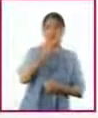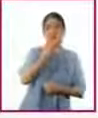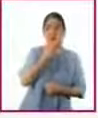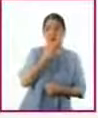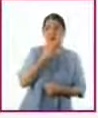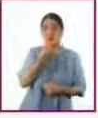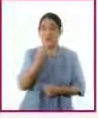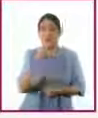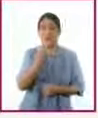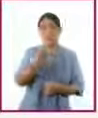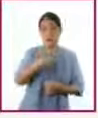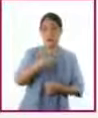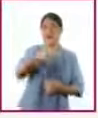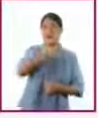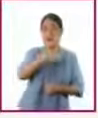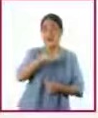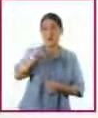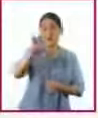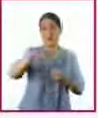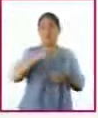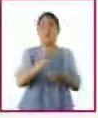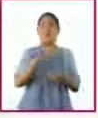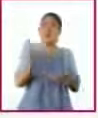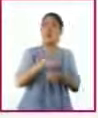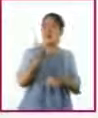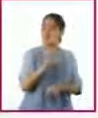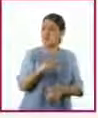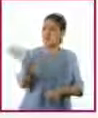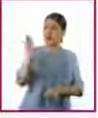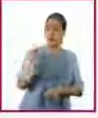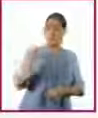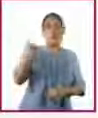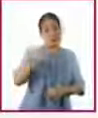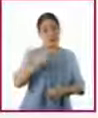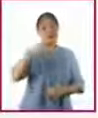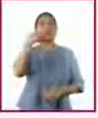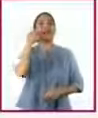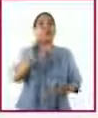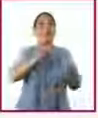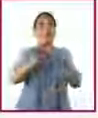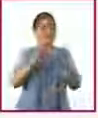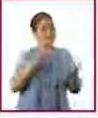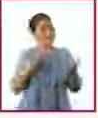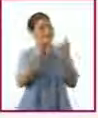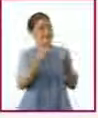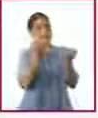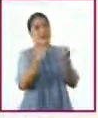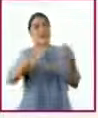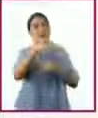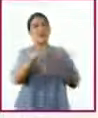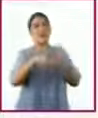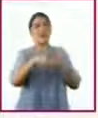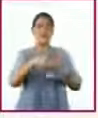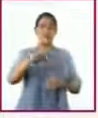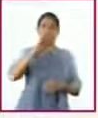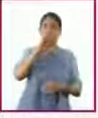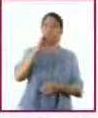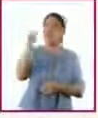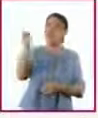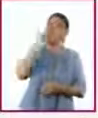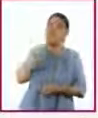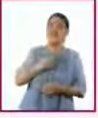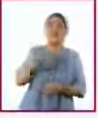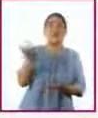tengo 16 años. ¿Por qué me echan? Iba a trabajar a la par de cualquiera y ahora... ¿Qué dirá mamá? ¿Qué